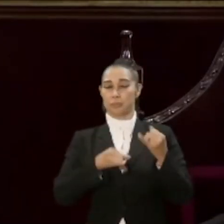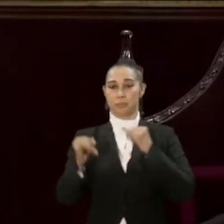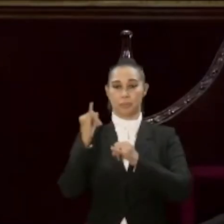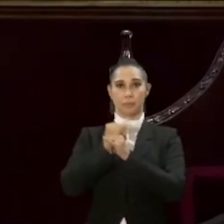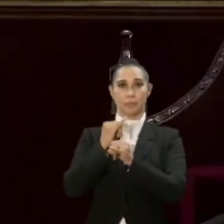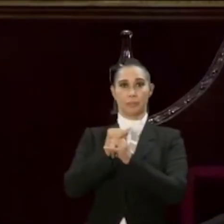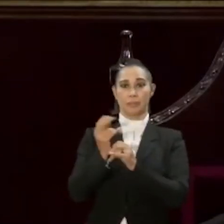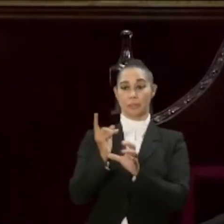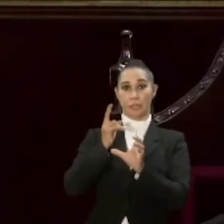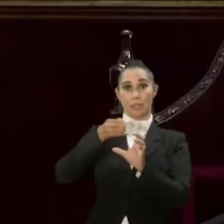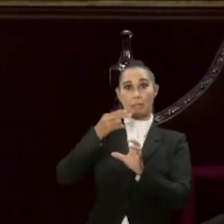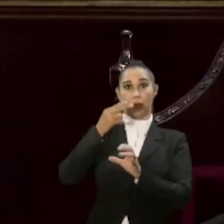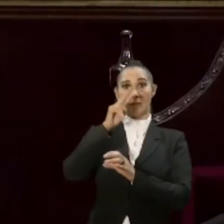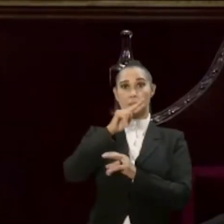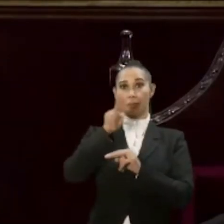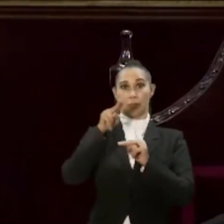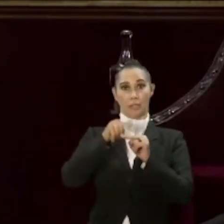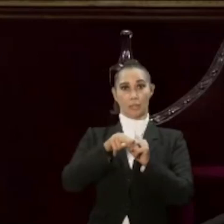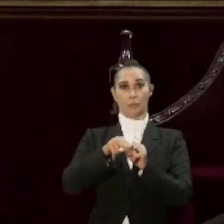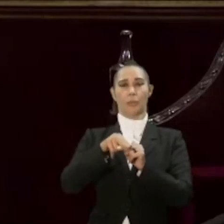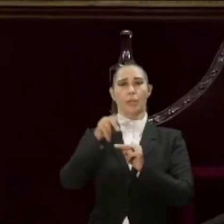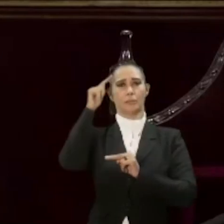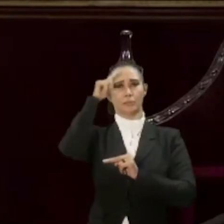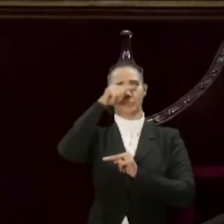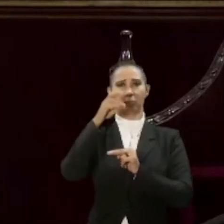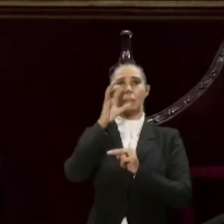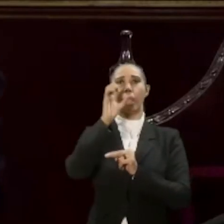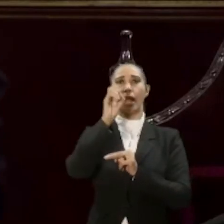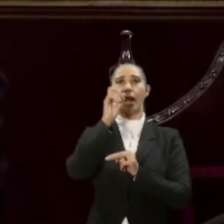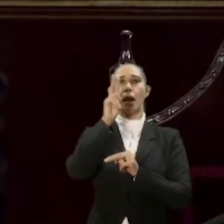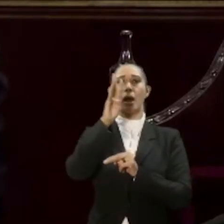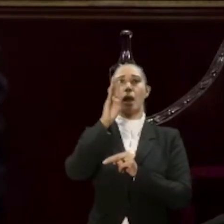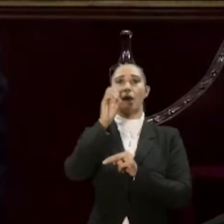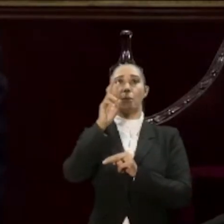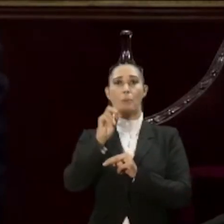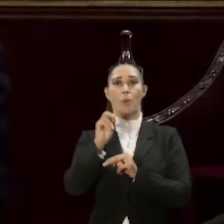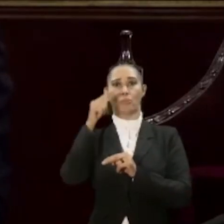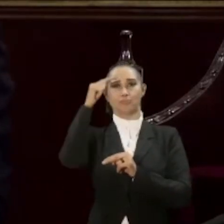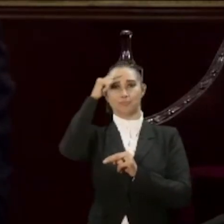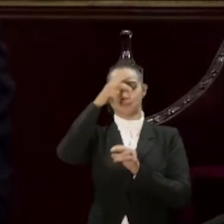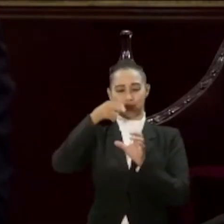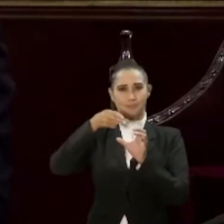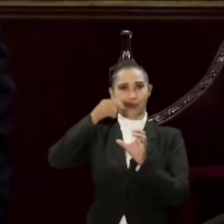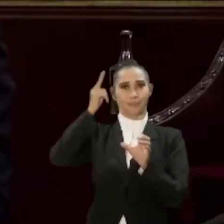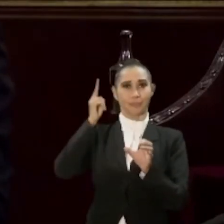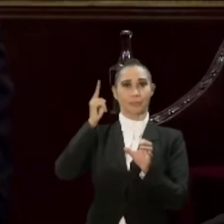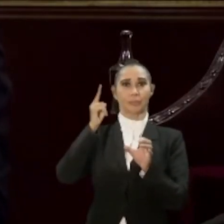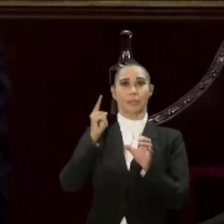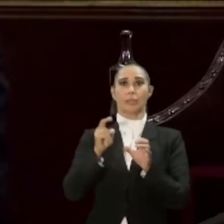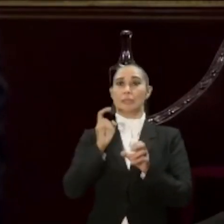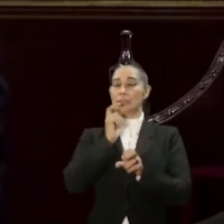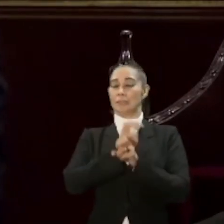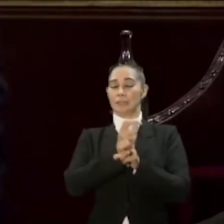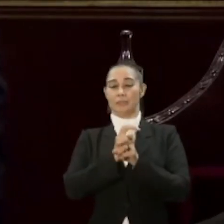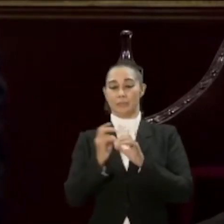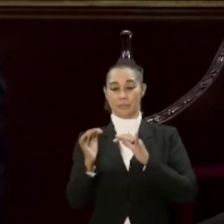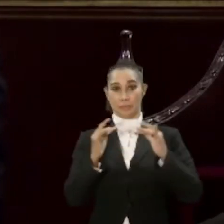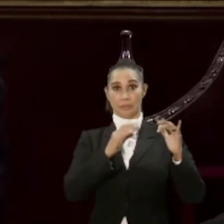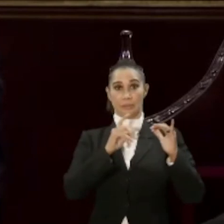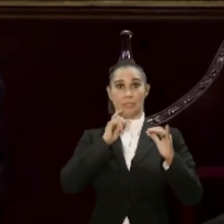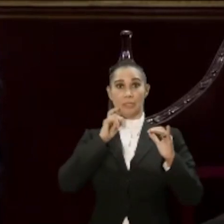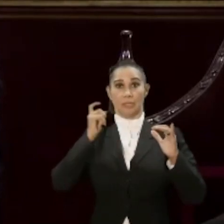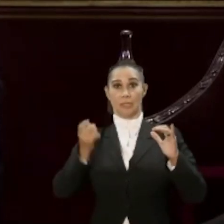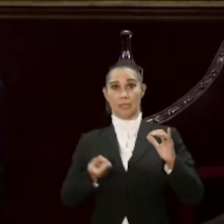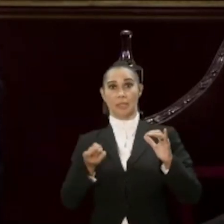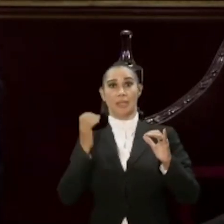internacional del gas natural, del carbón y de los derivados del petróleo como consecuencia de la guerra entre Rusia y Ucrania. Estos recursos son